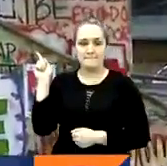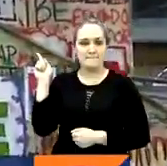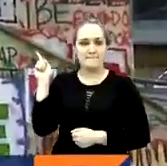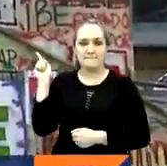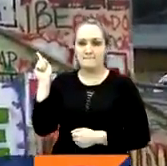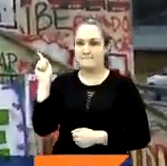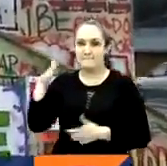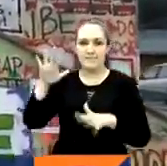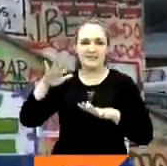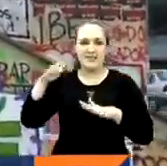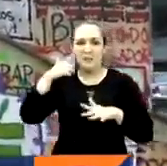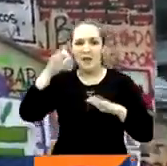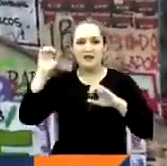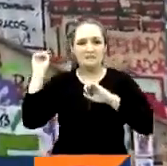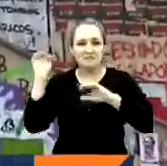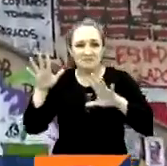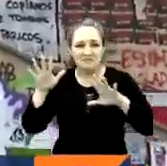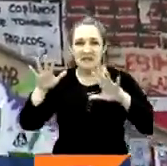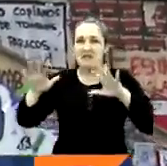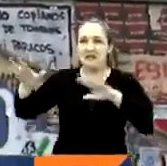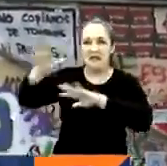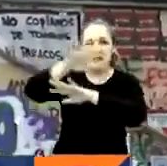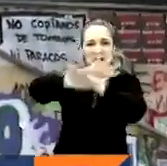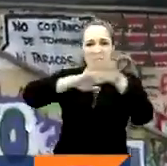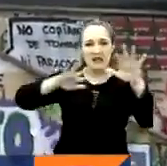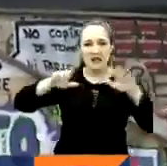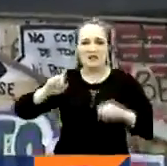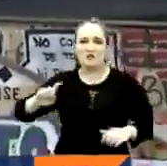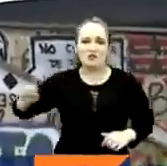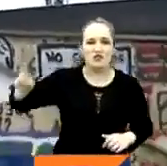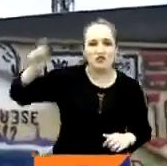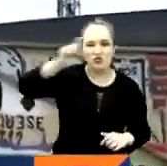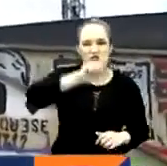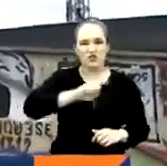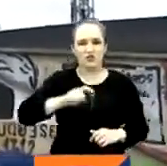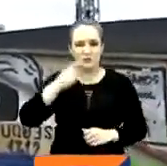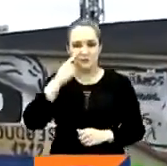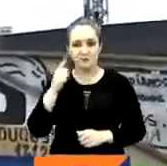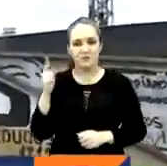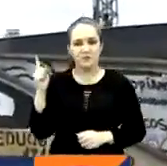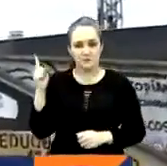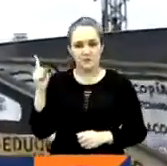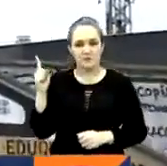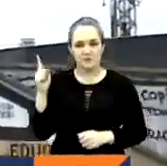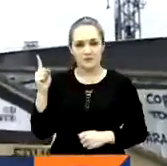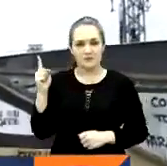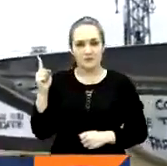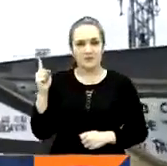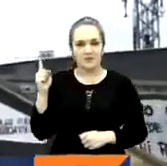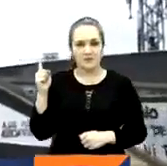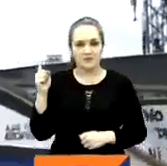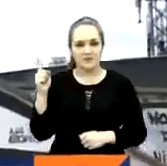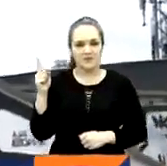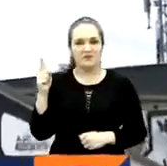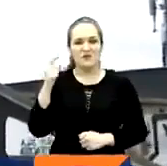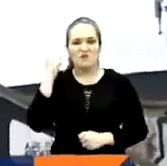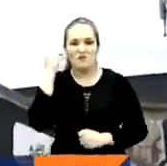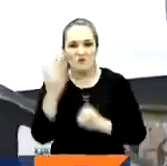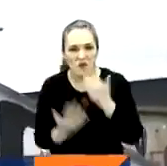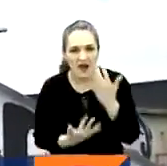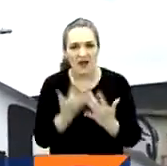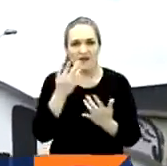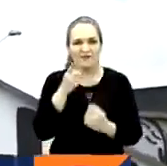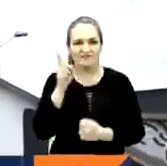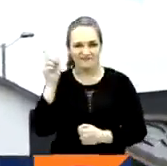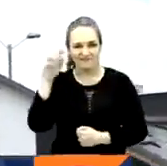totalmente abandonado, un monumento que se ve grafiteado y como pueden ver ustedes también con rastros del fuego, de las